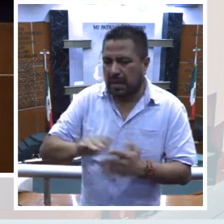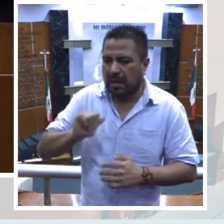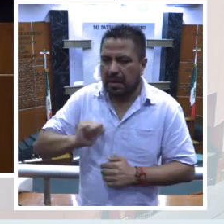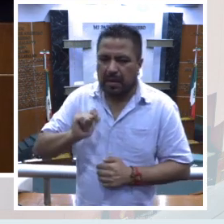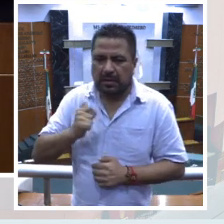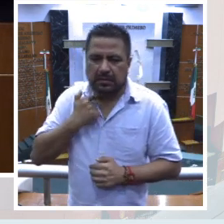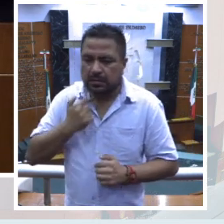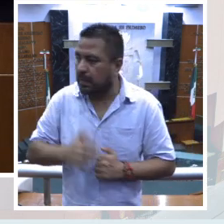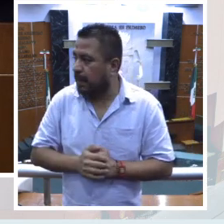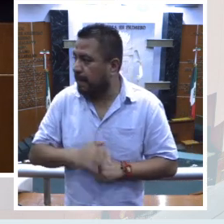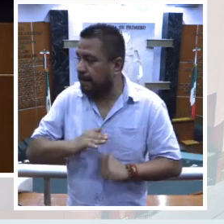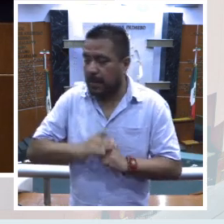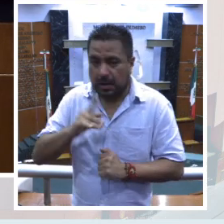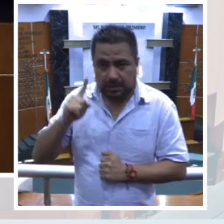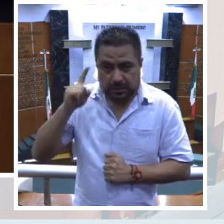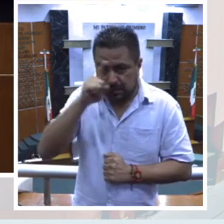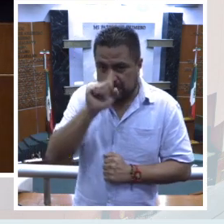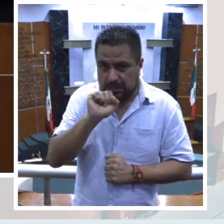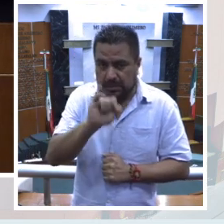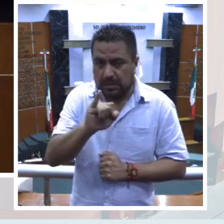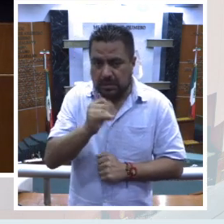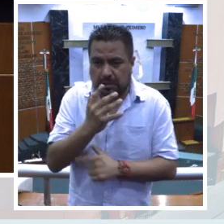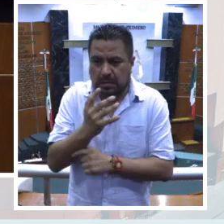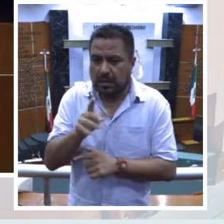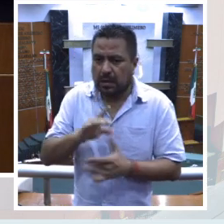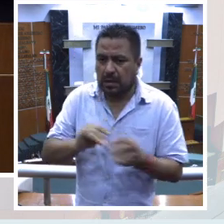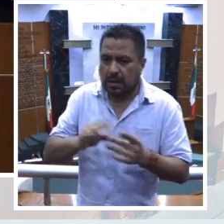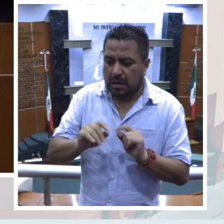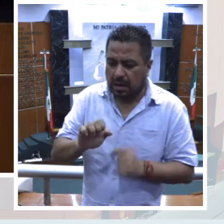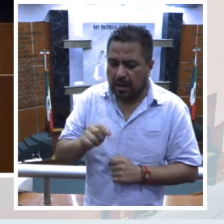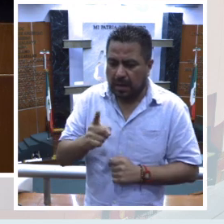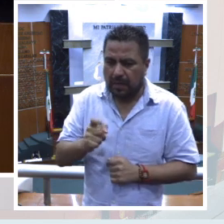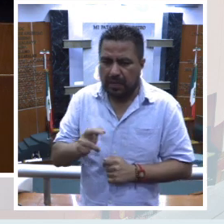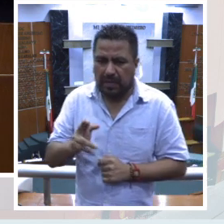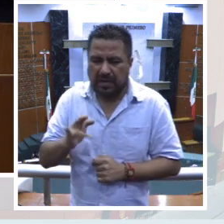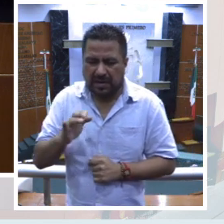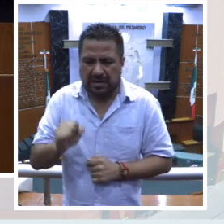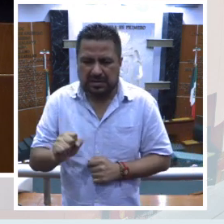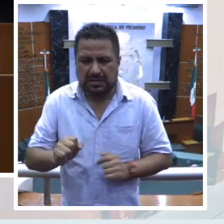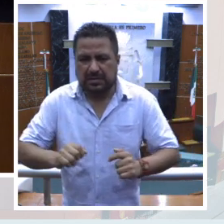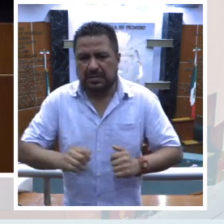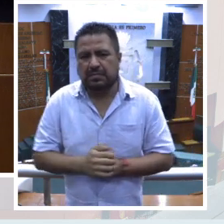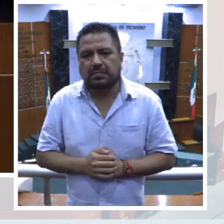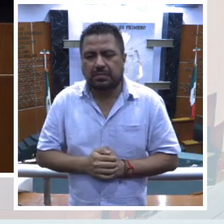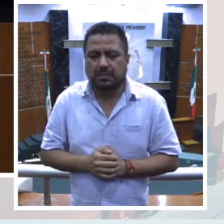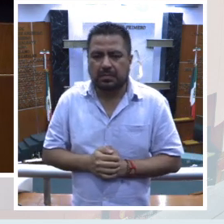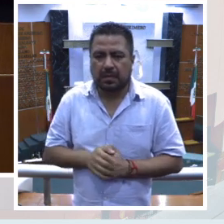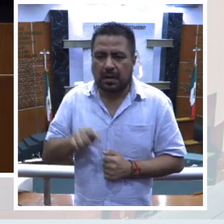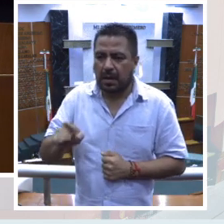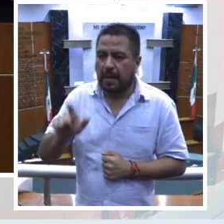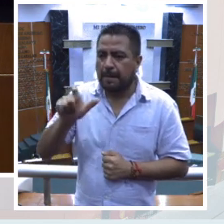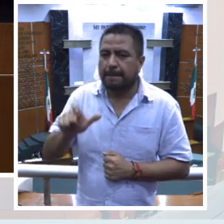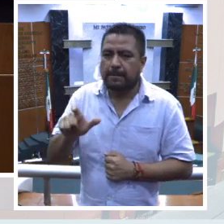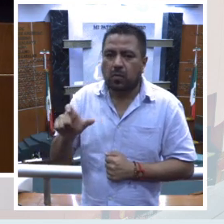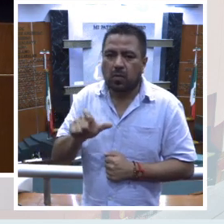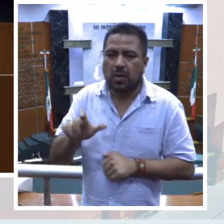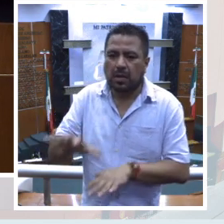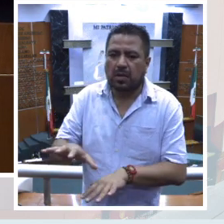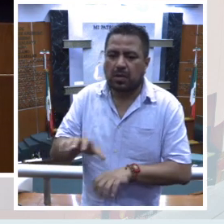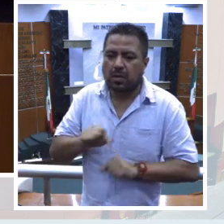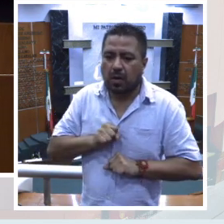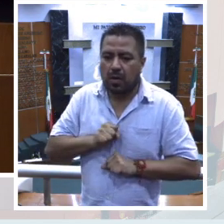es difícil decía Andrés Eloy blanco que se es un hombre cuando ASUME la